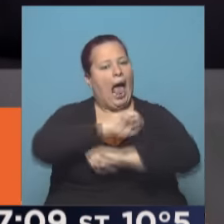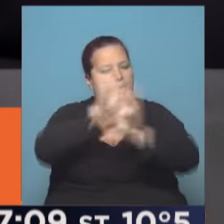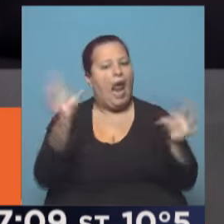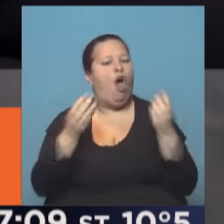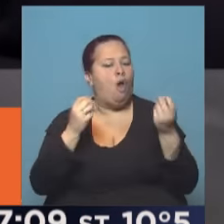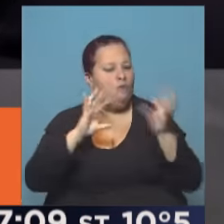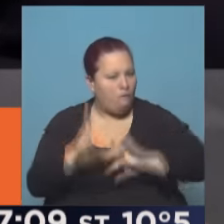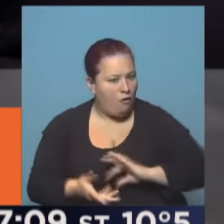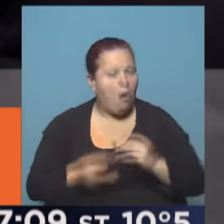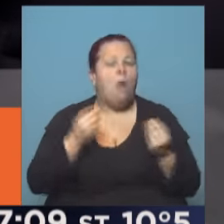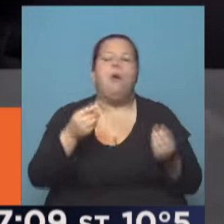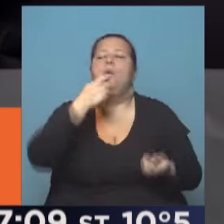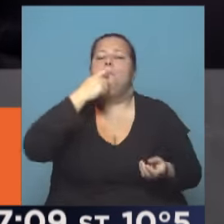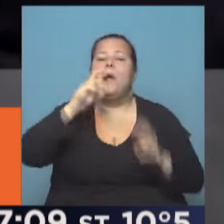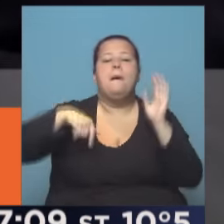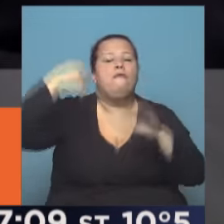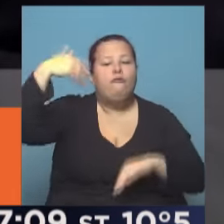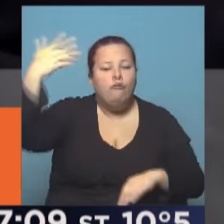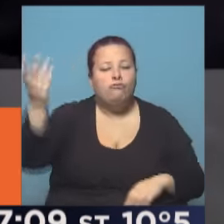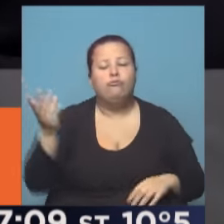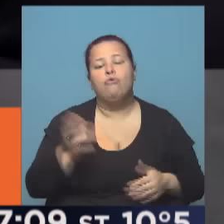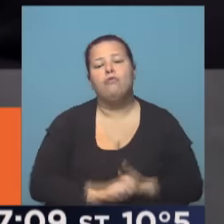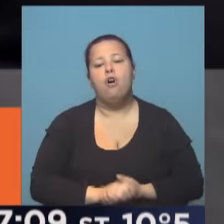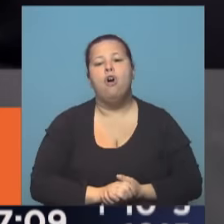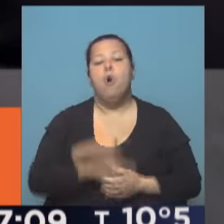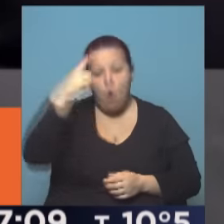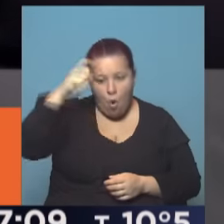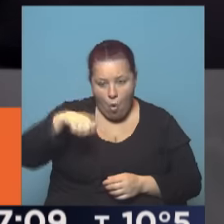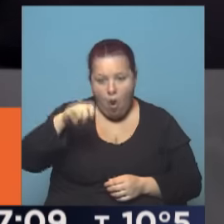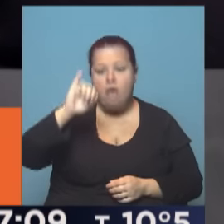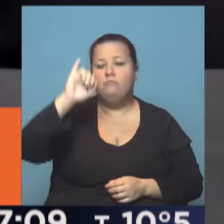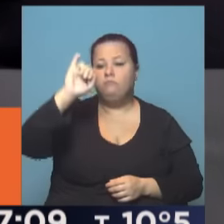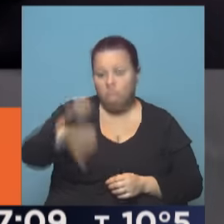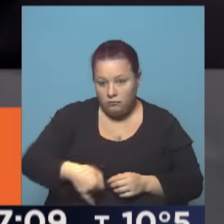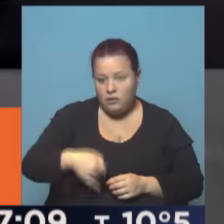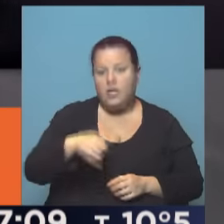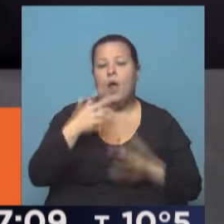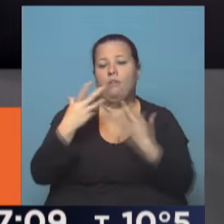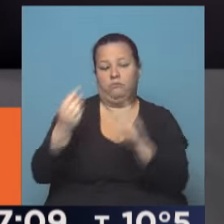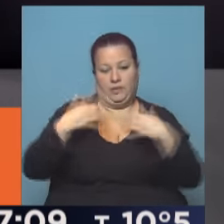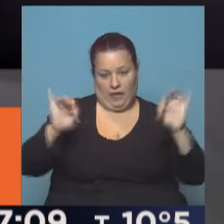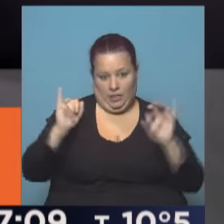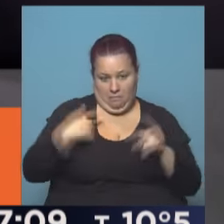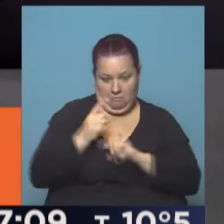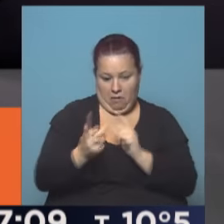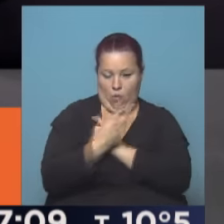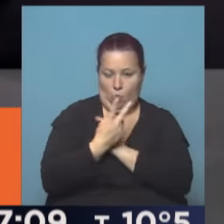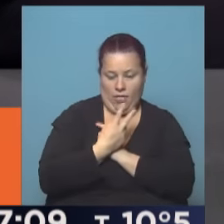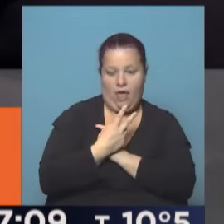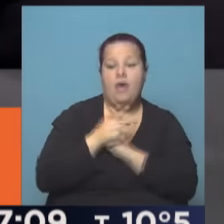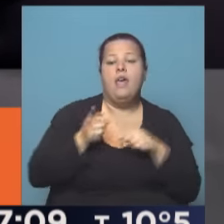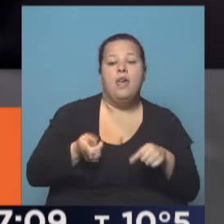pasó porque supongamos que mañana el juez le de esto de la legítima defensa